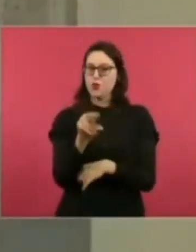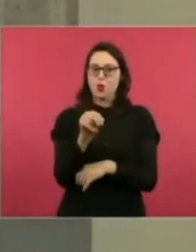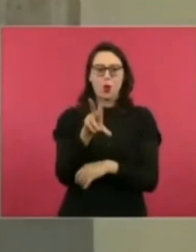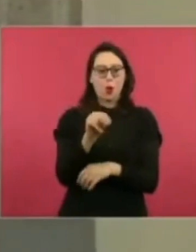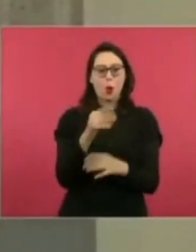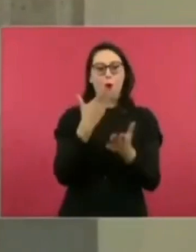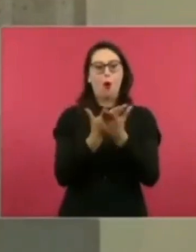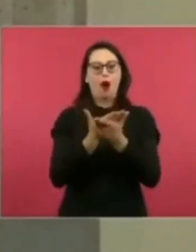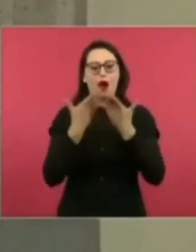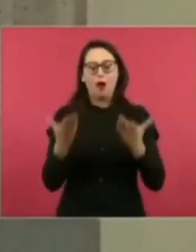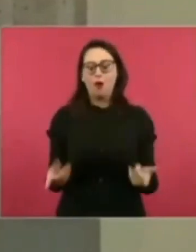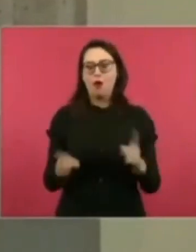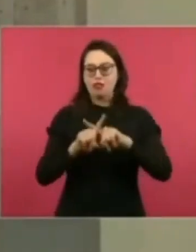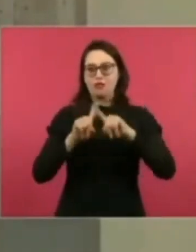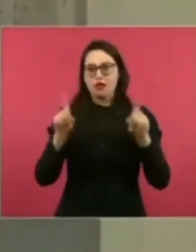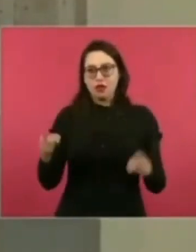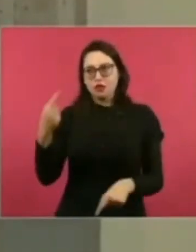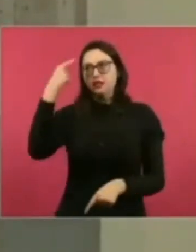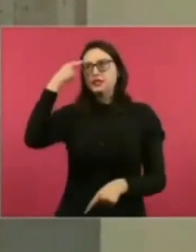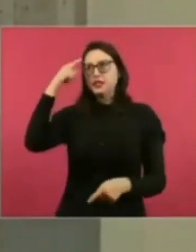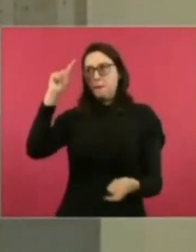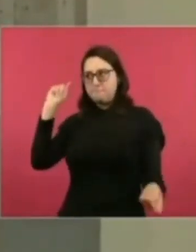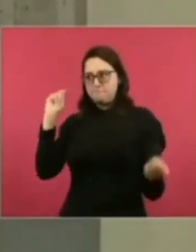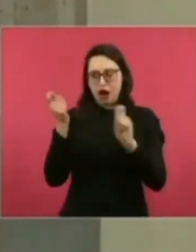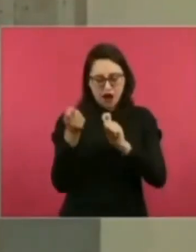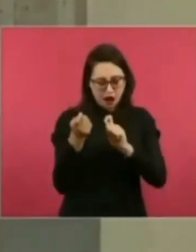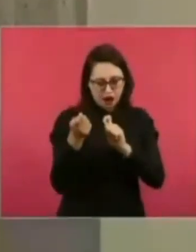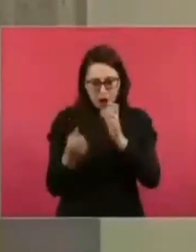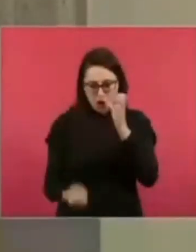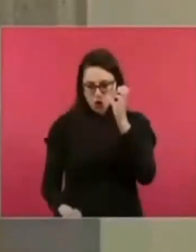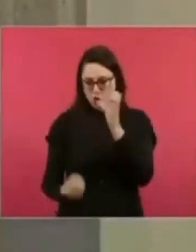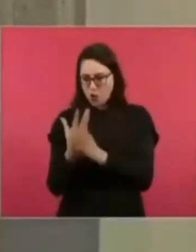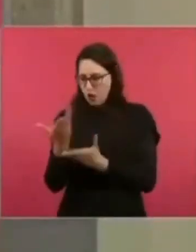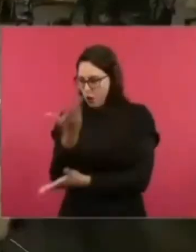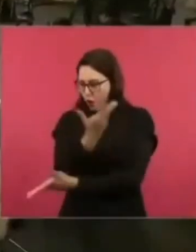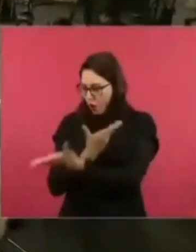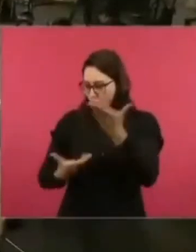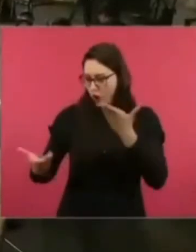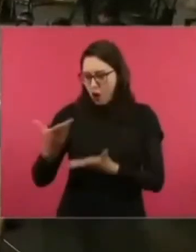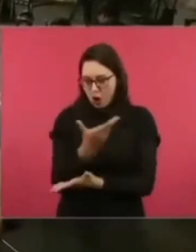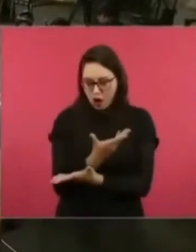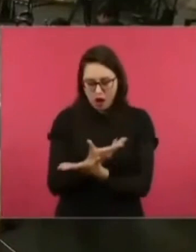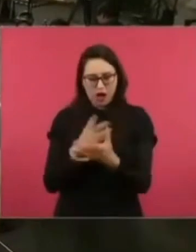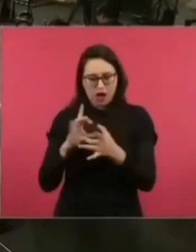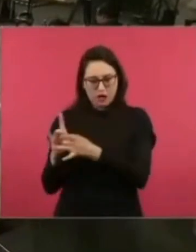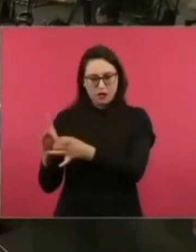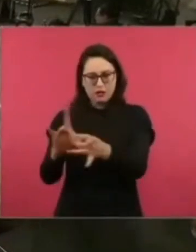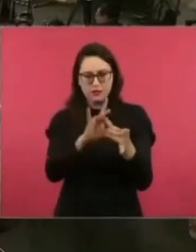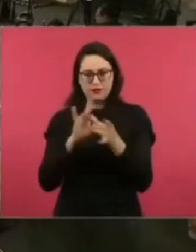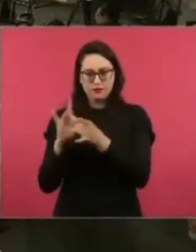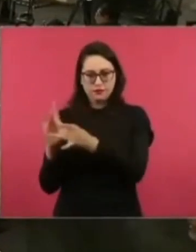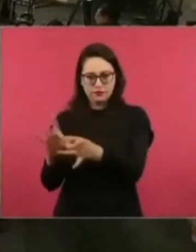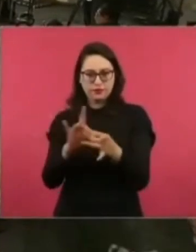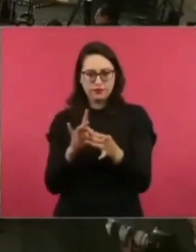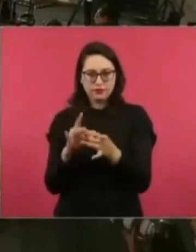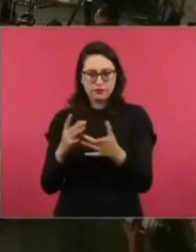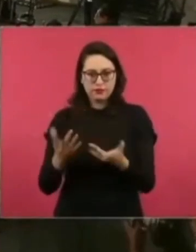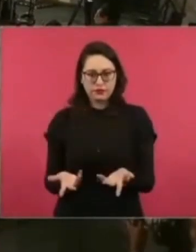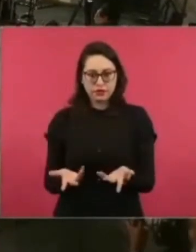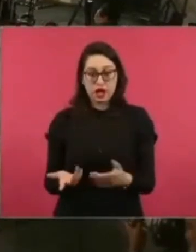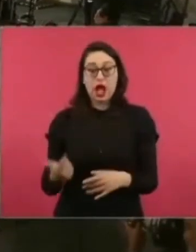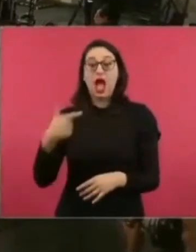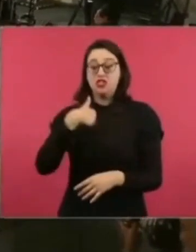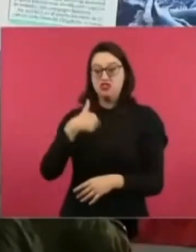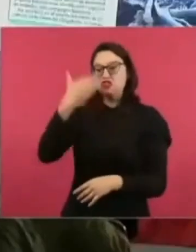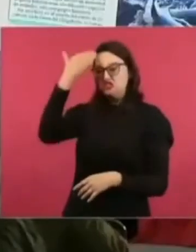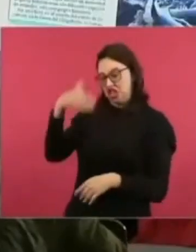colectivo, en comunidad. Es otra manera de pensar, no es el individualismo de yo aquí y yo sí sé y yo me saco 10